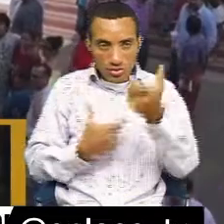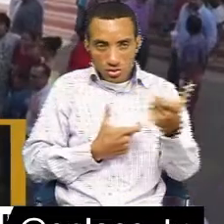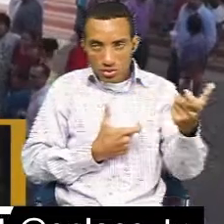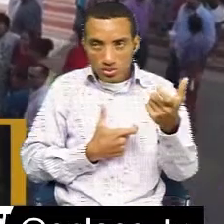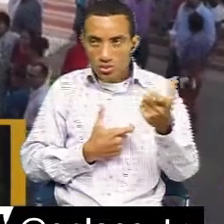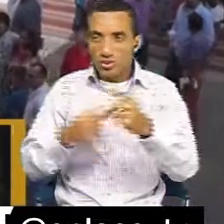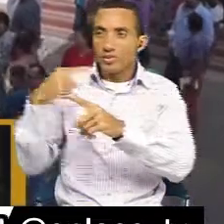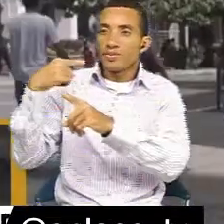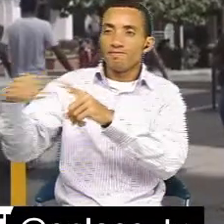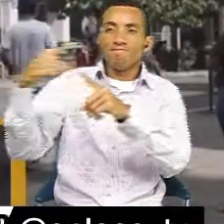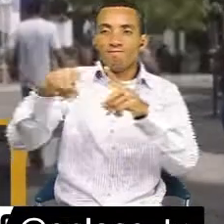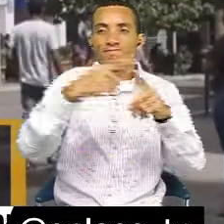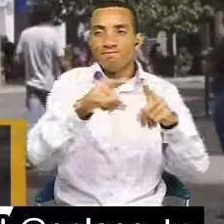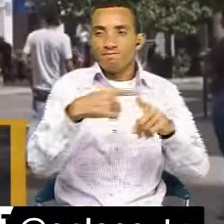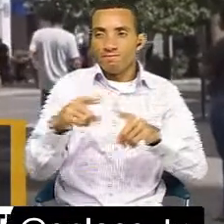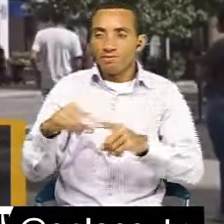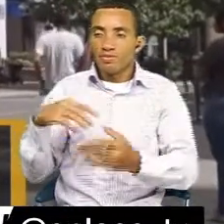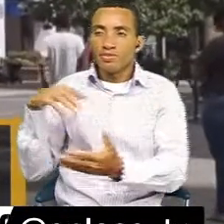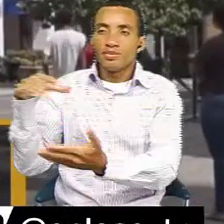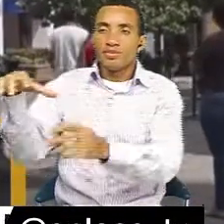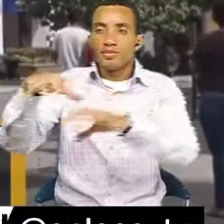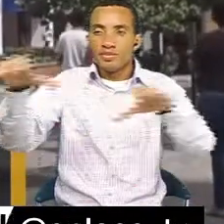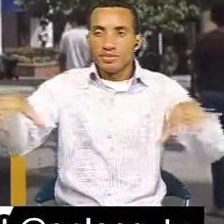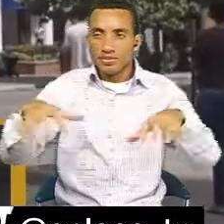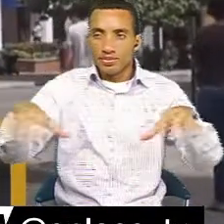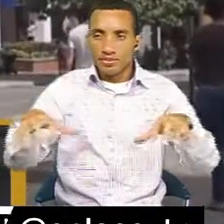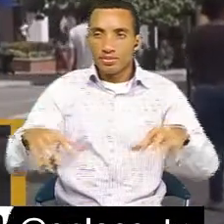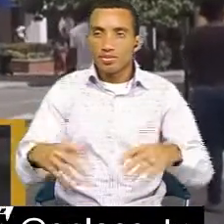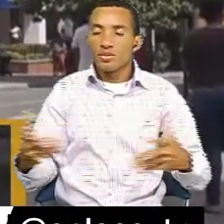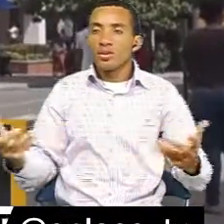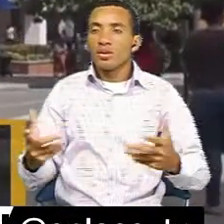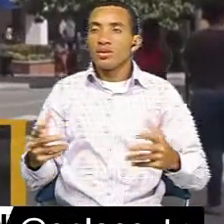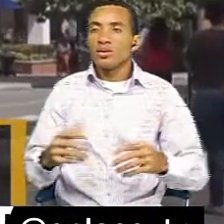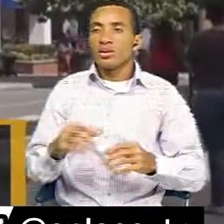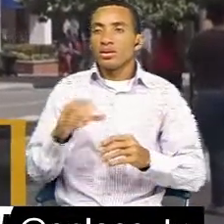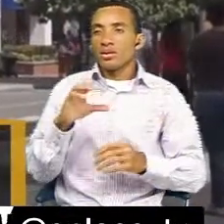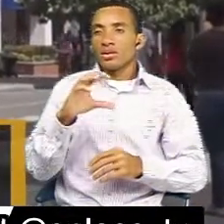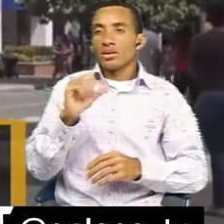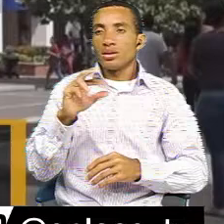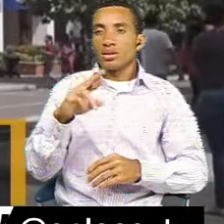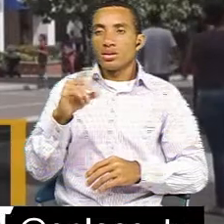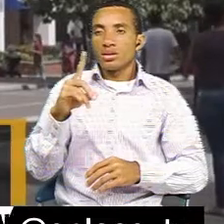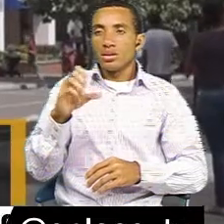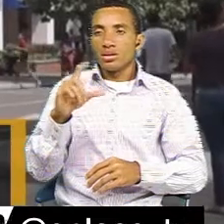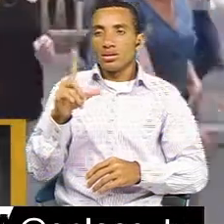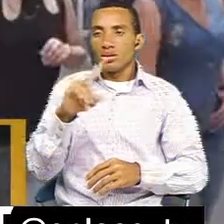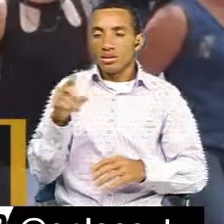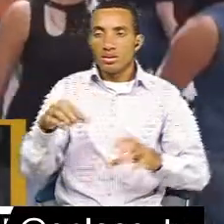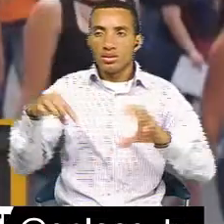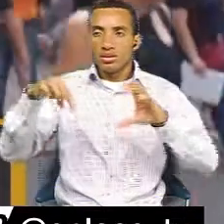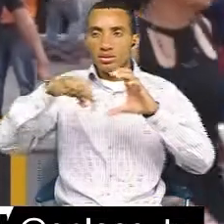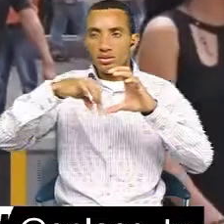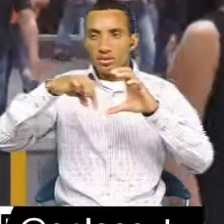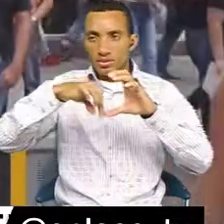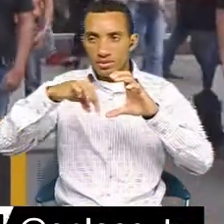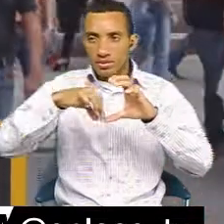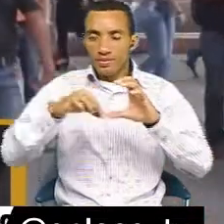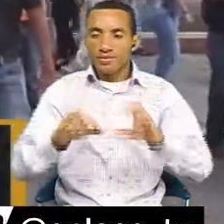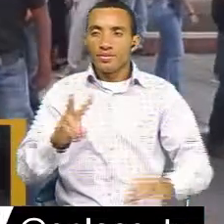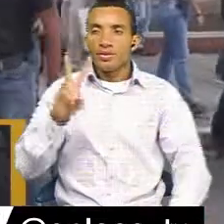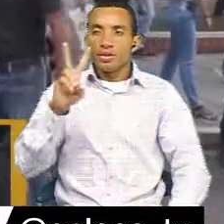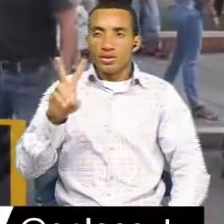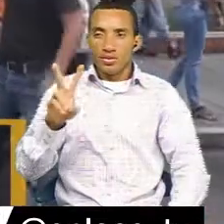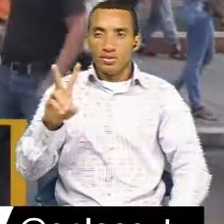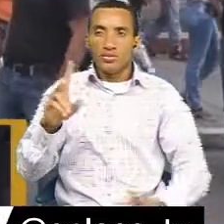eventos programados en la ciudad, como lo pueden Reserva Cardales, en el CPC atendimos dos tipos de incidentes,